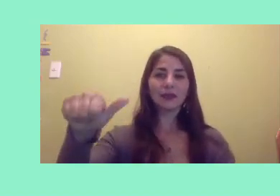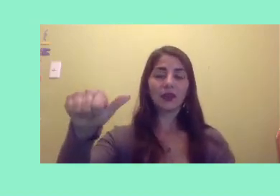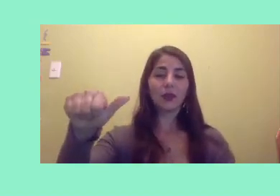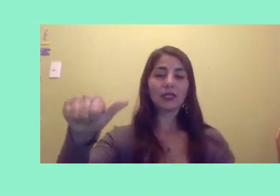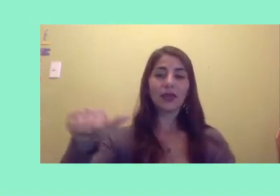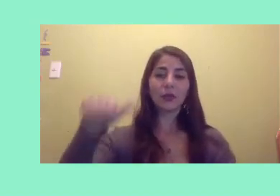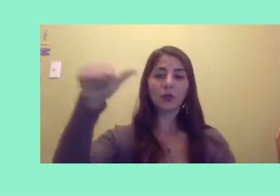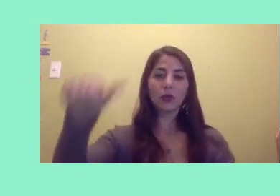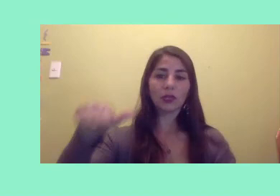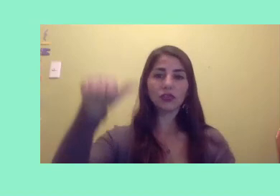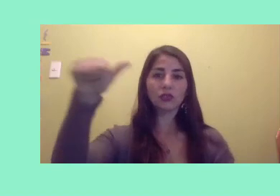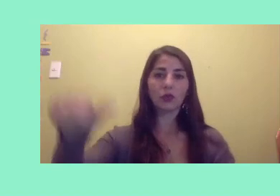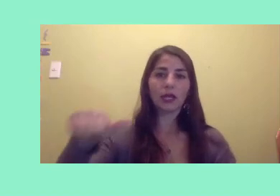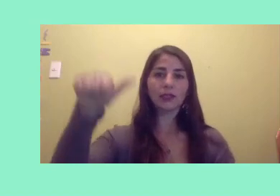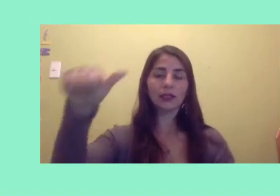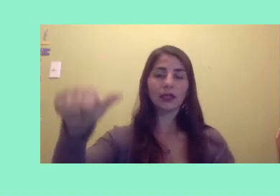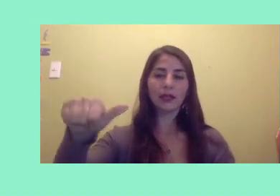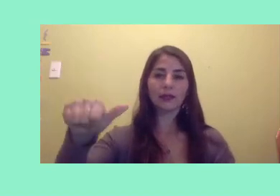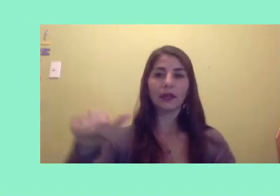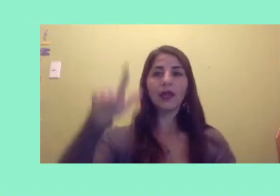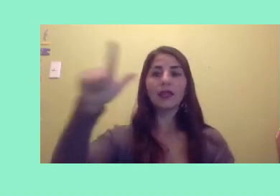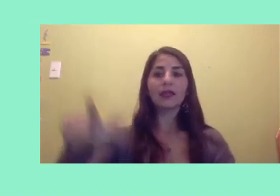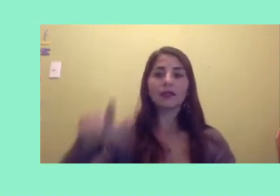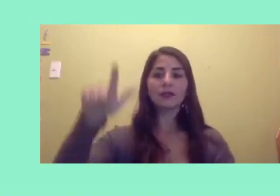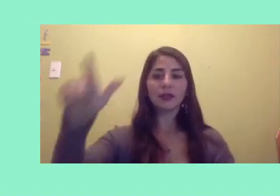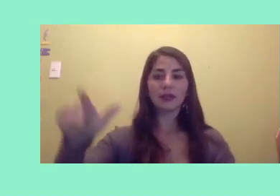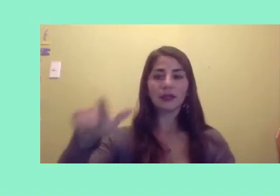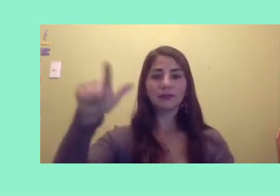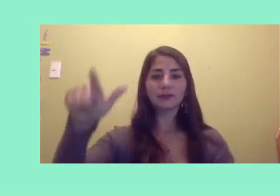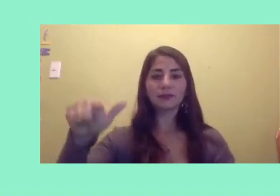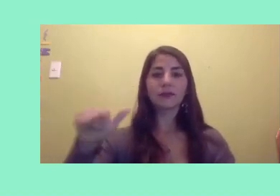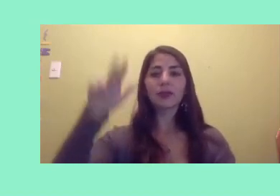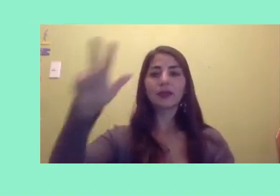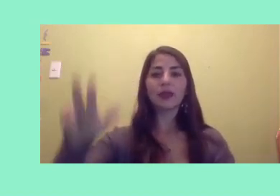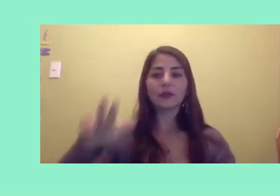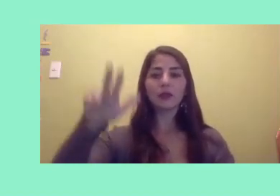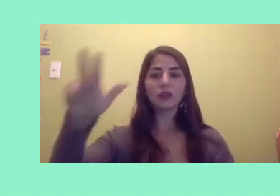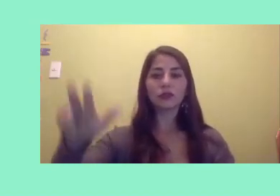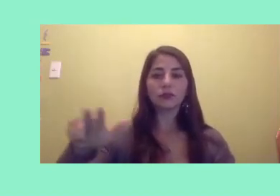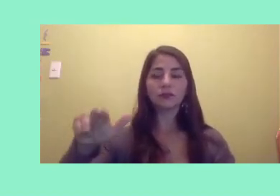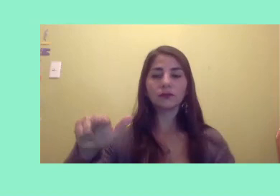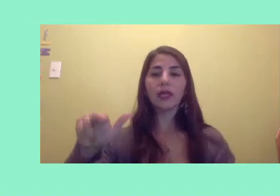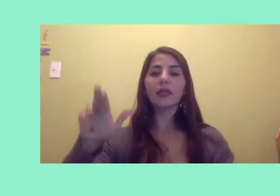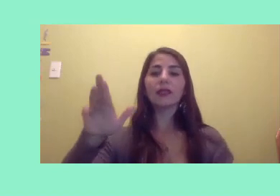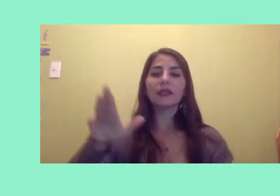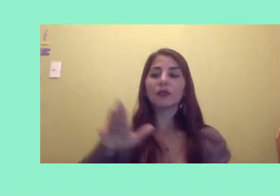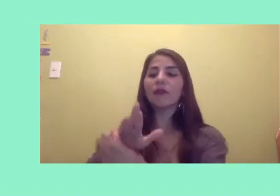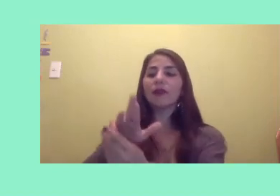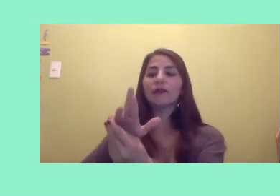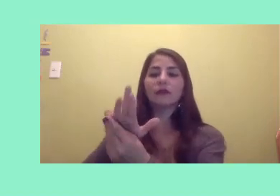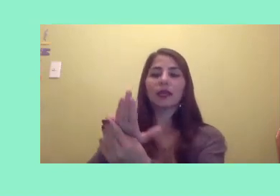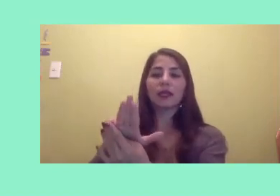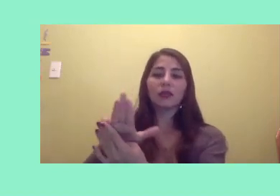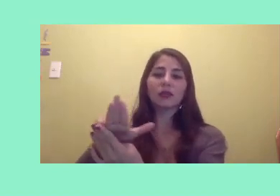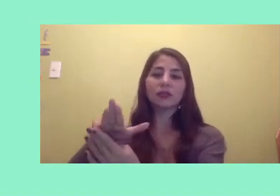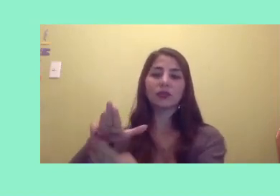16, es como el 6, pero un movimiento circular hacia adelante. 17, 18,